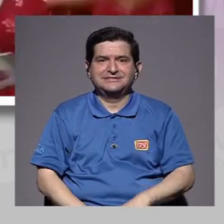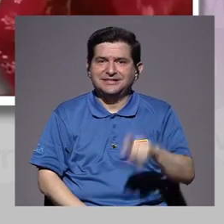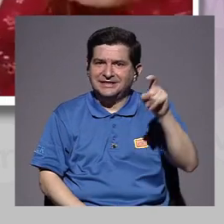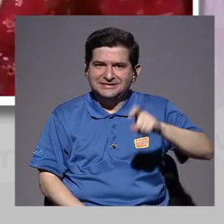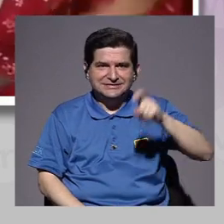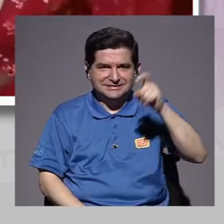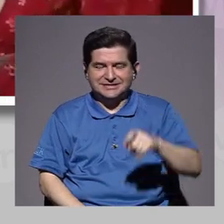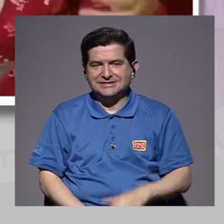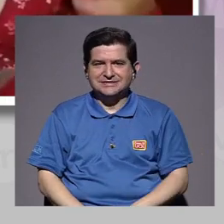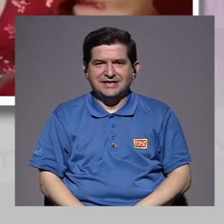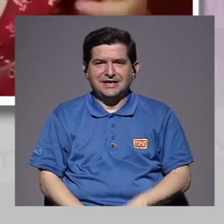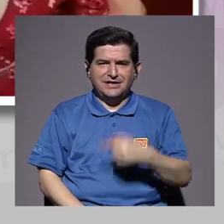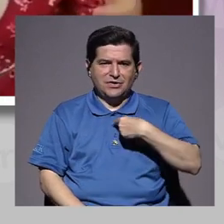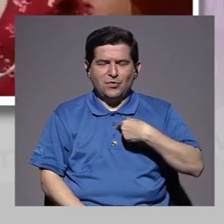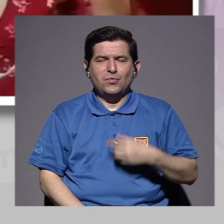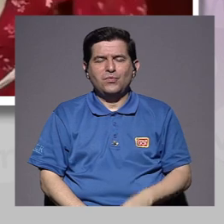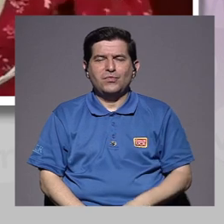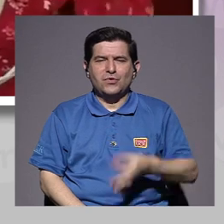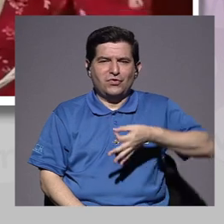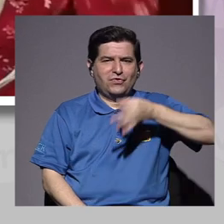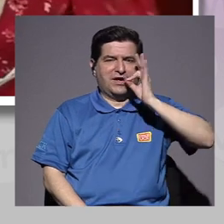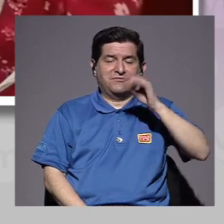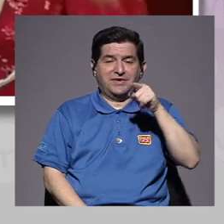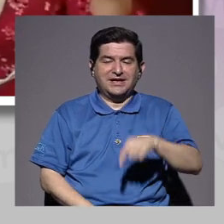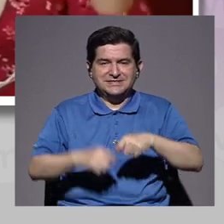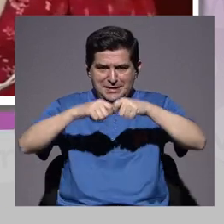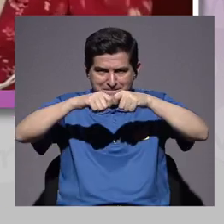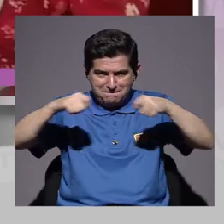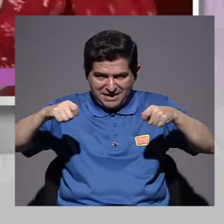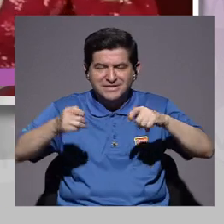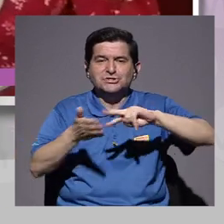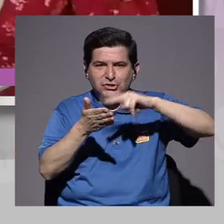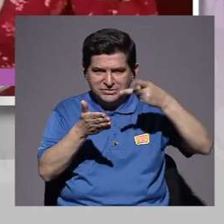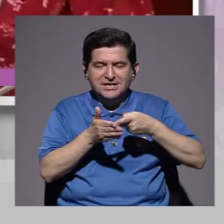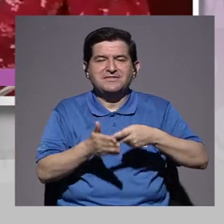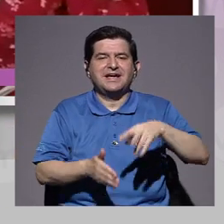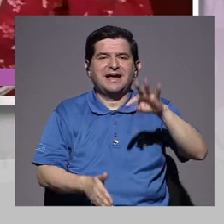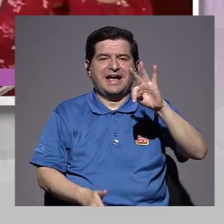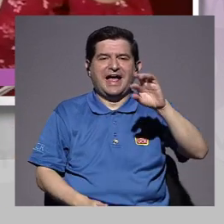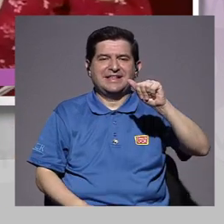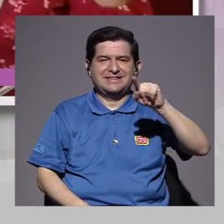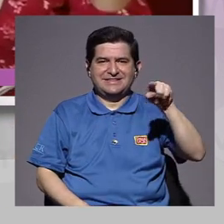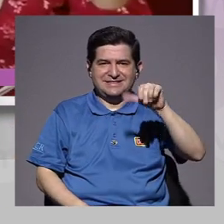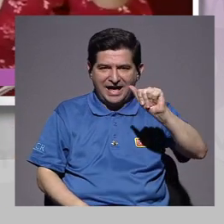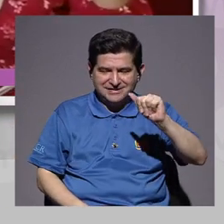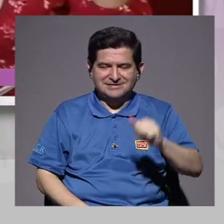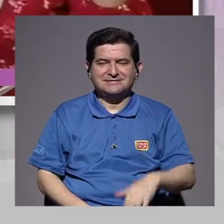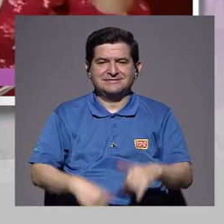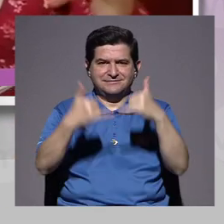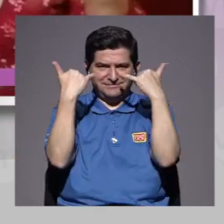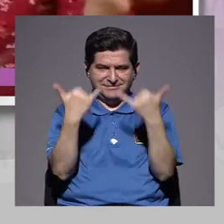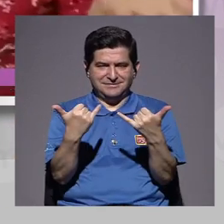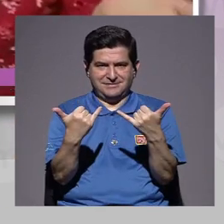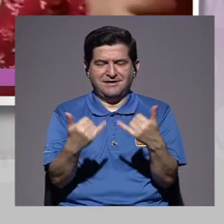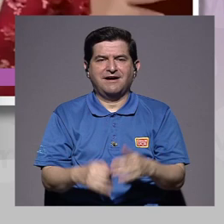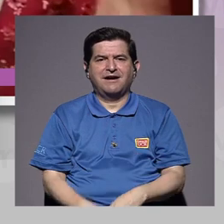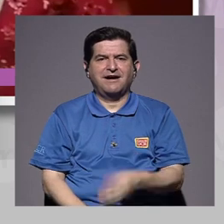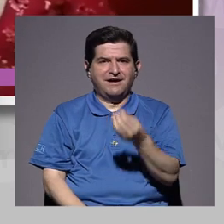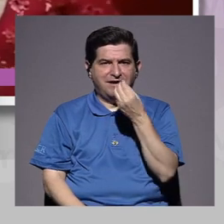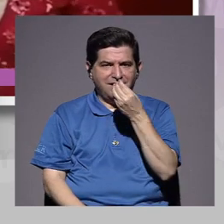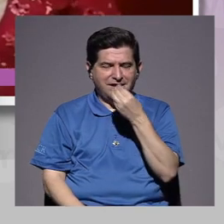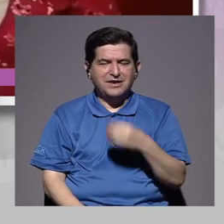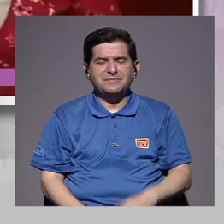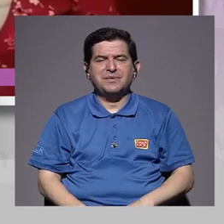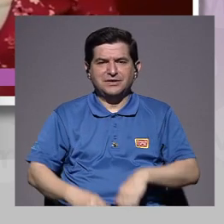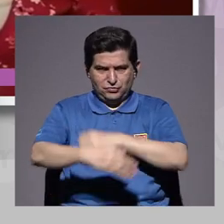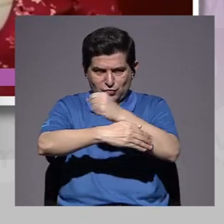No es necesariamente la taza que se toma en el café, no son las medidas de una taza y el alimento ya